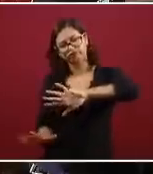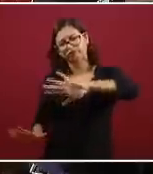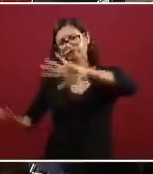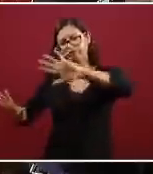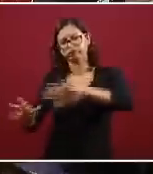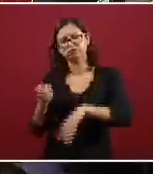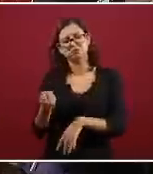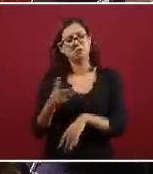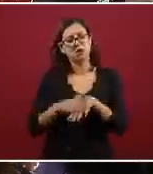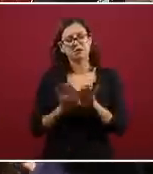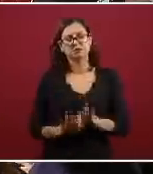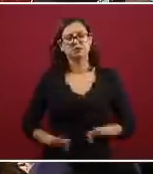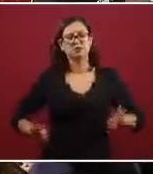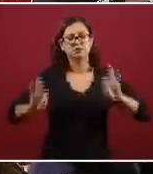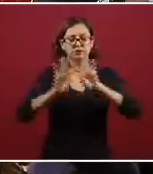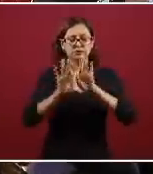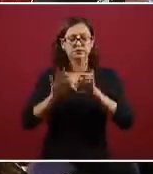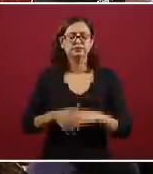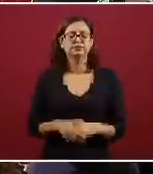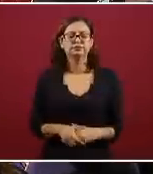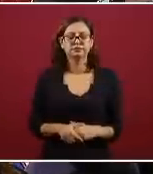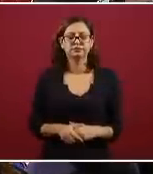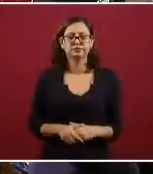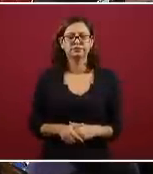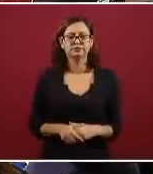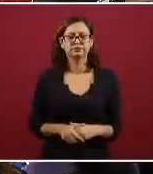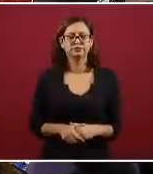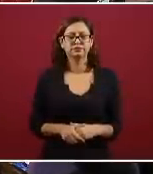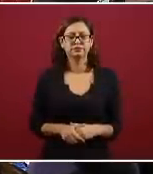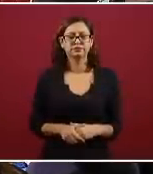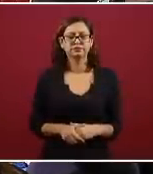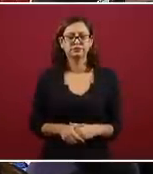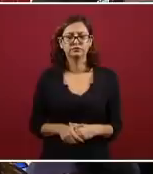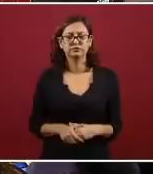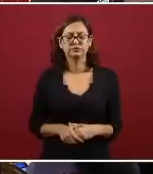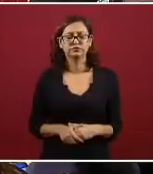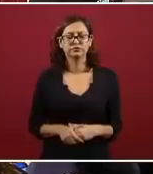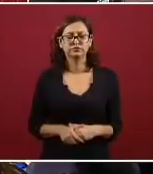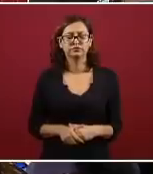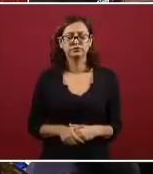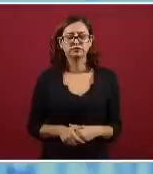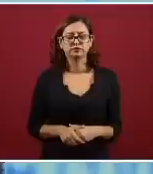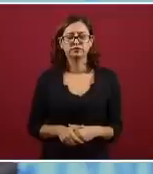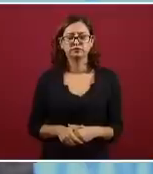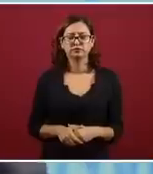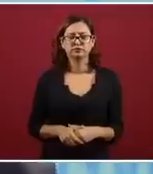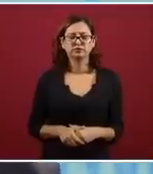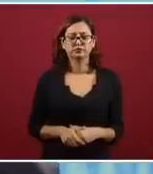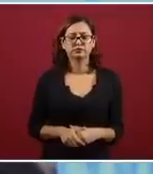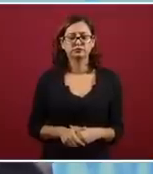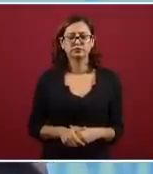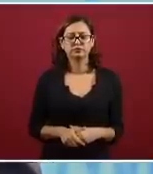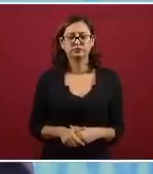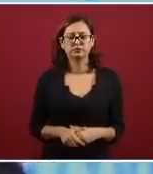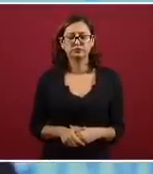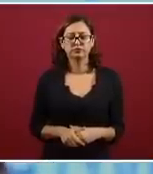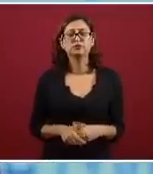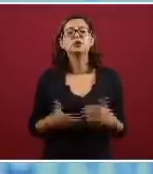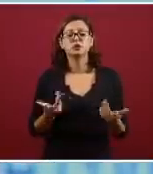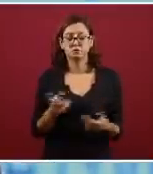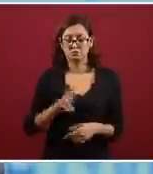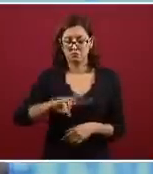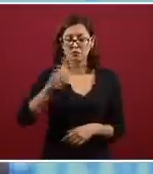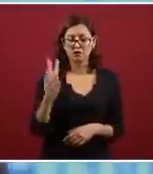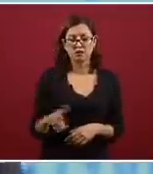de mayor consumo. Decíamos que si bien no estaban destinados directamente a proporcionar el gas a